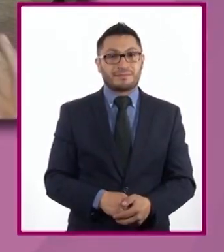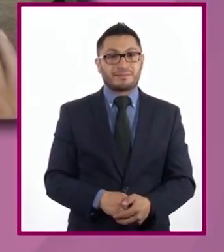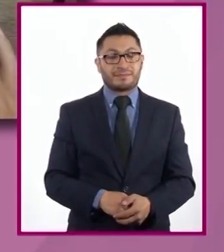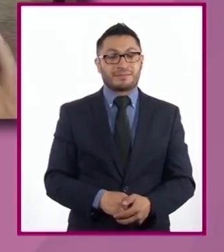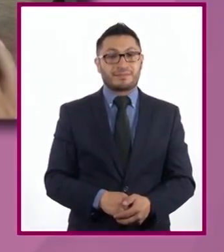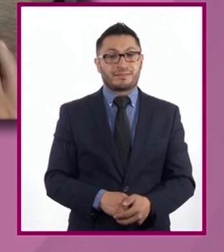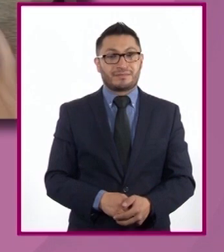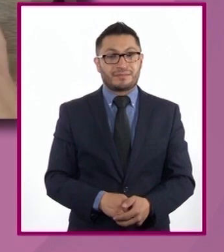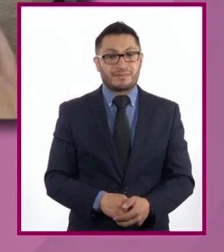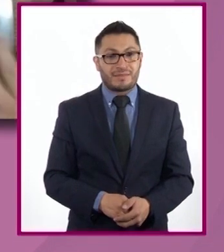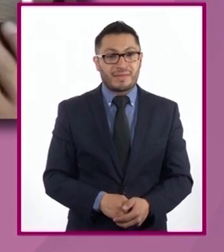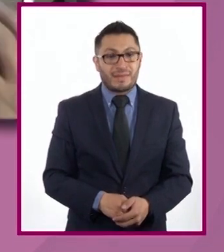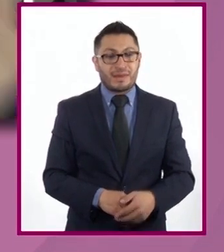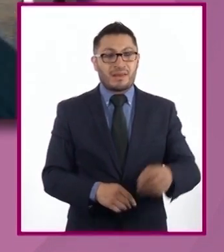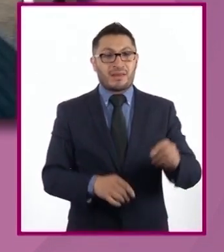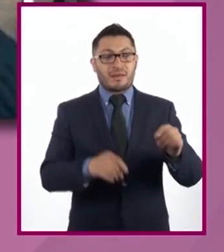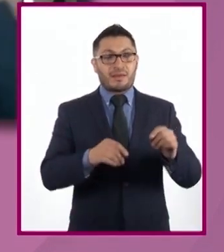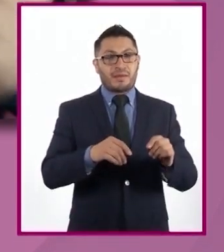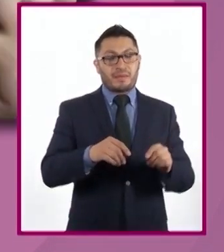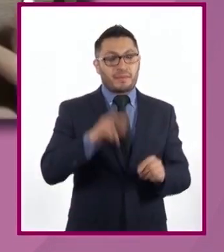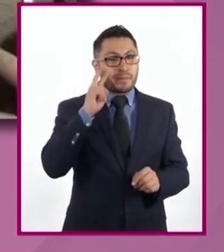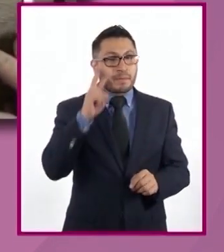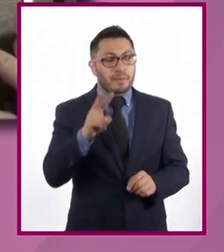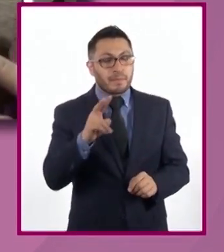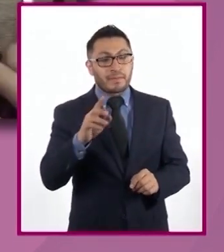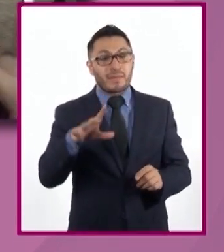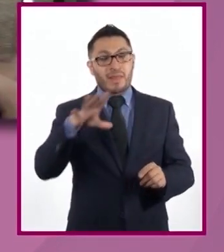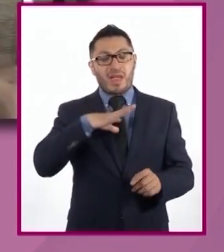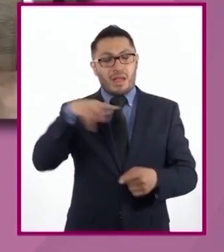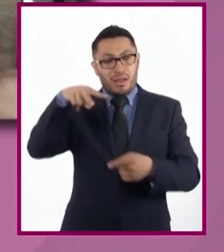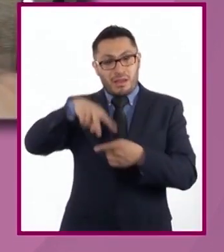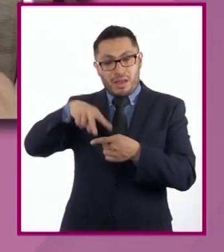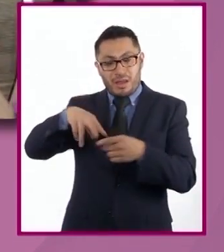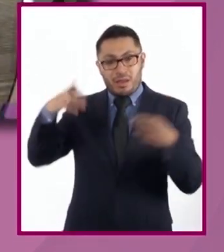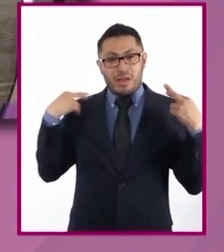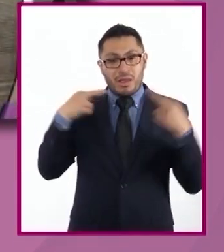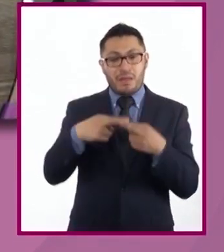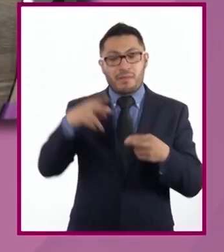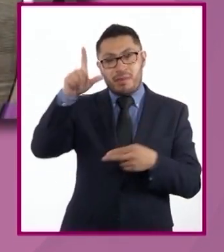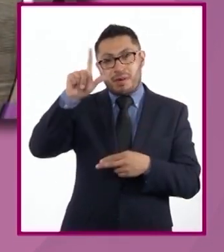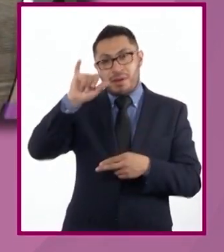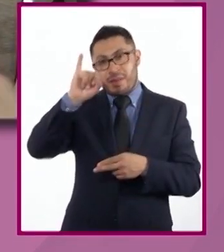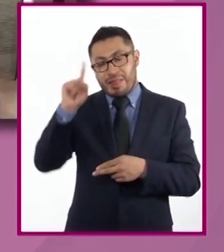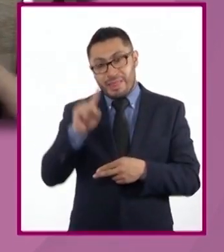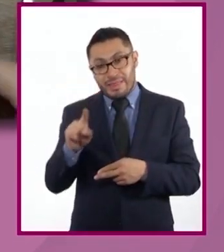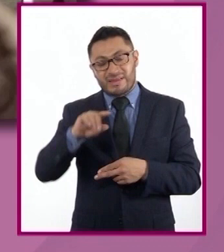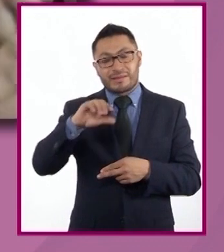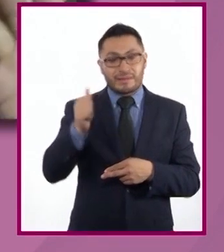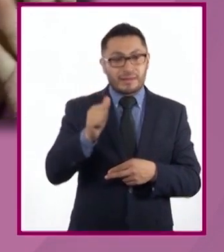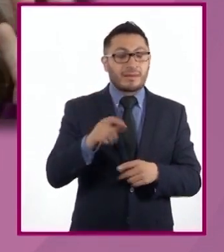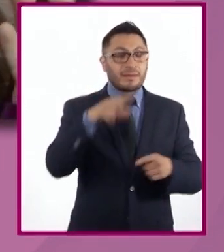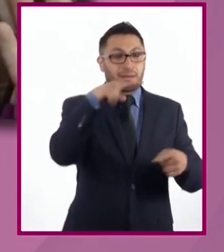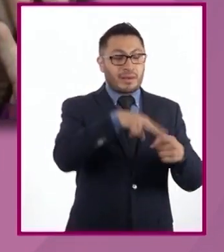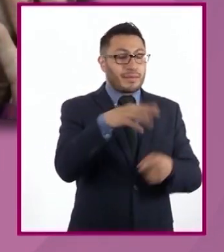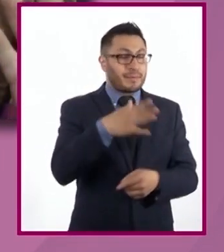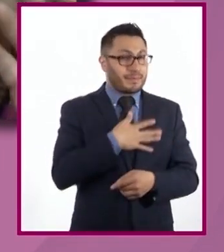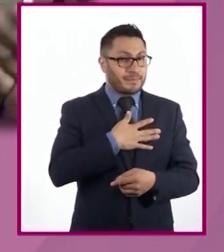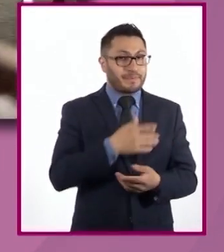De un lado de la pantalla pueden observar el triángulo de la profesora Liz y del otro el